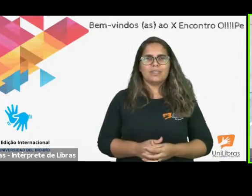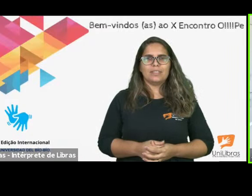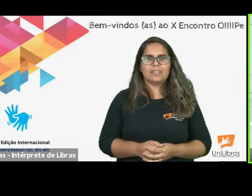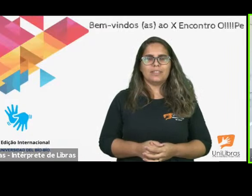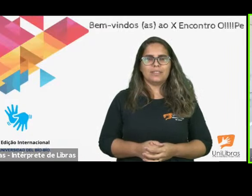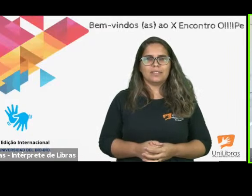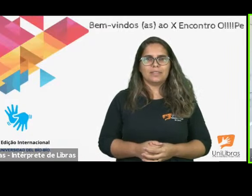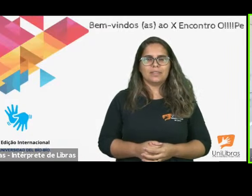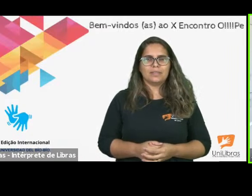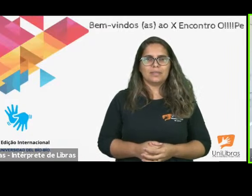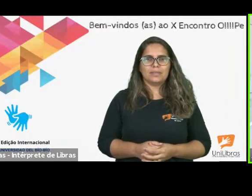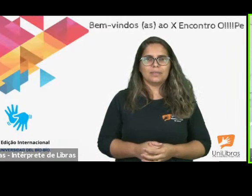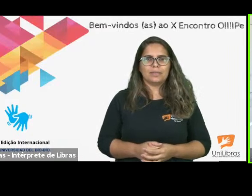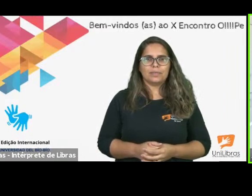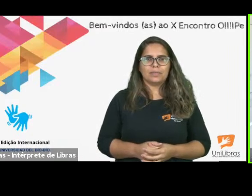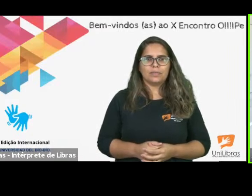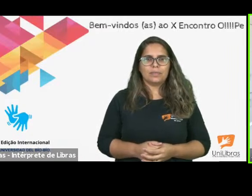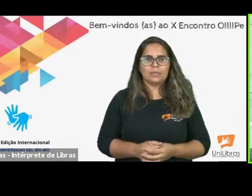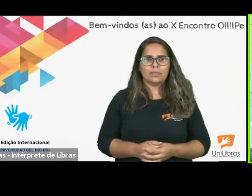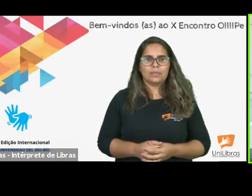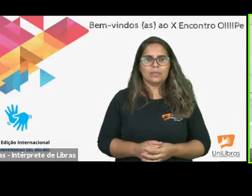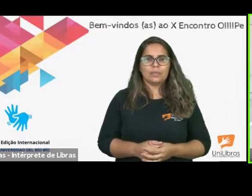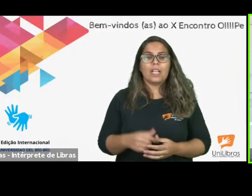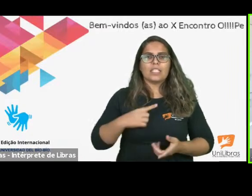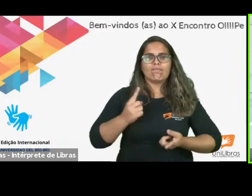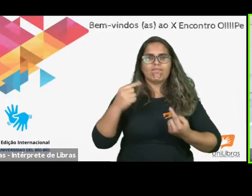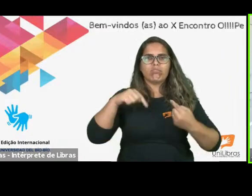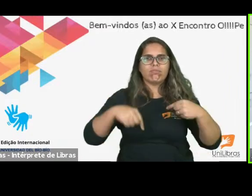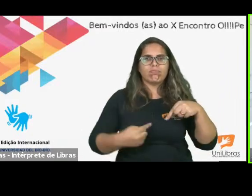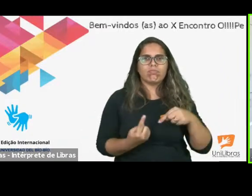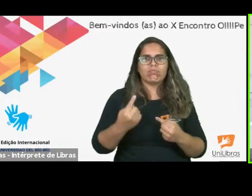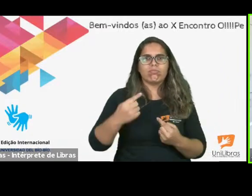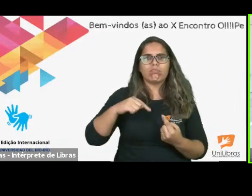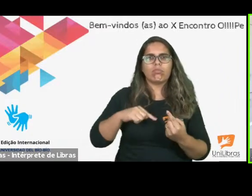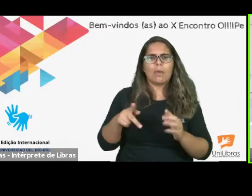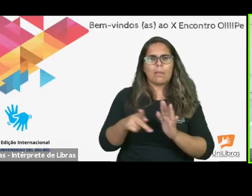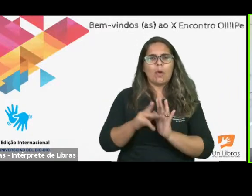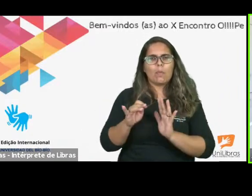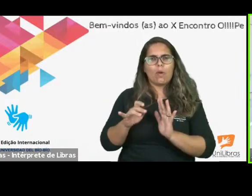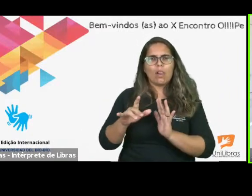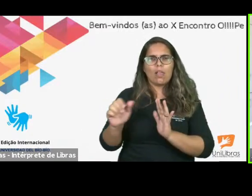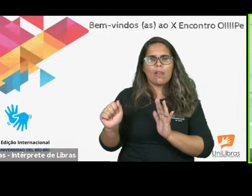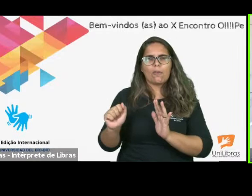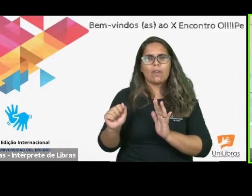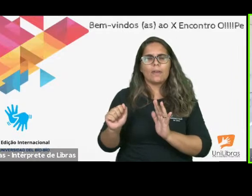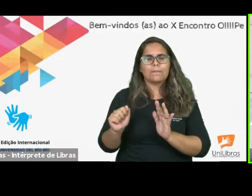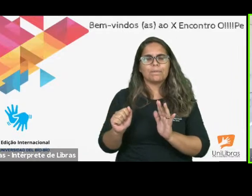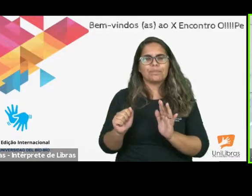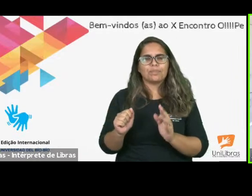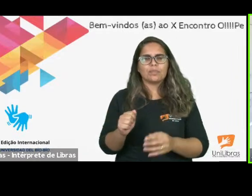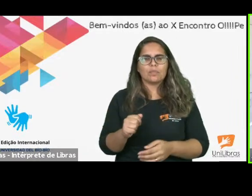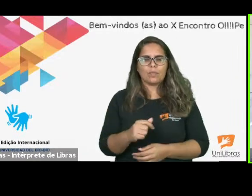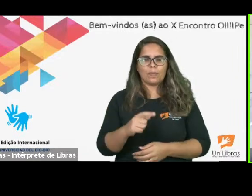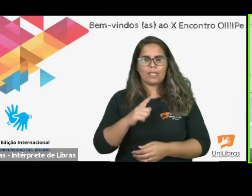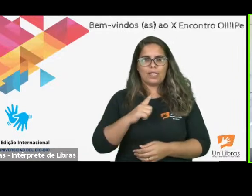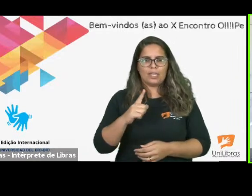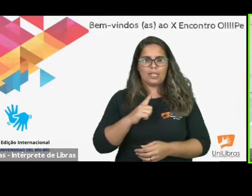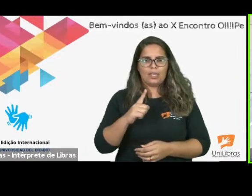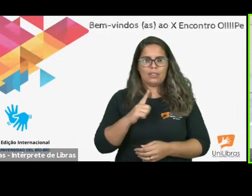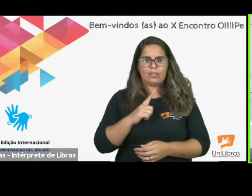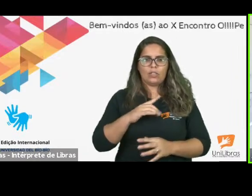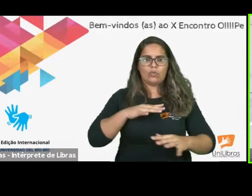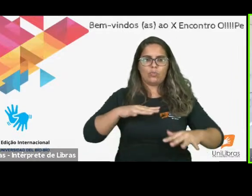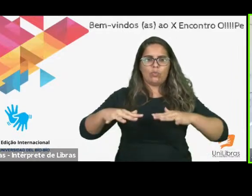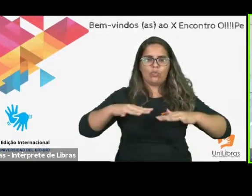y se va. El torbellino es esa dinámica, esa dinámica cinética de